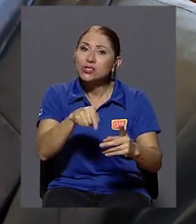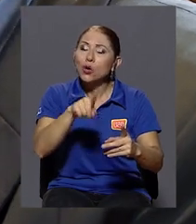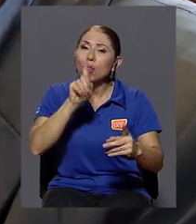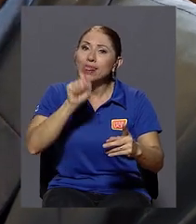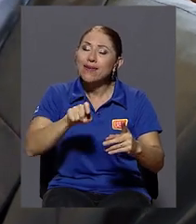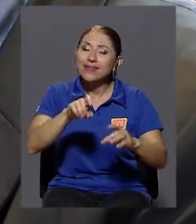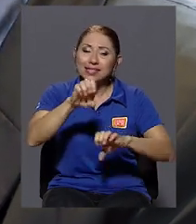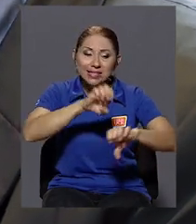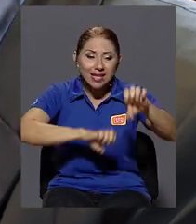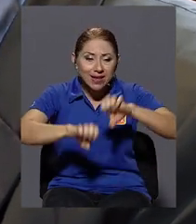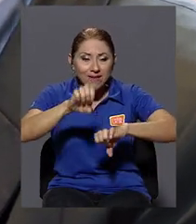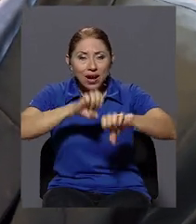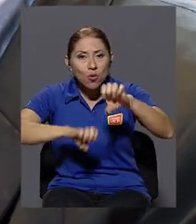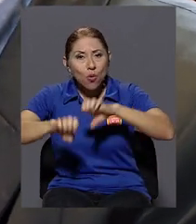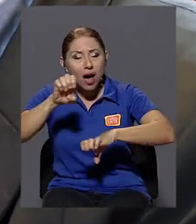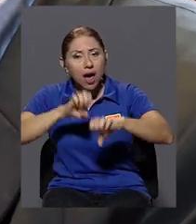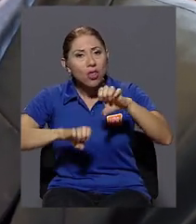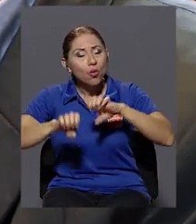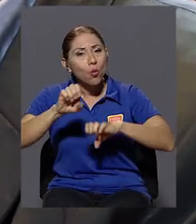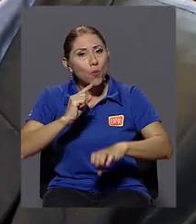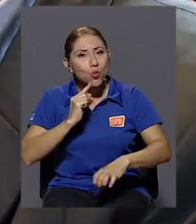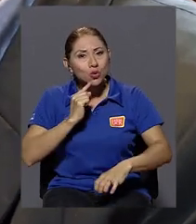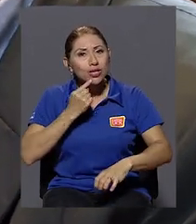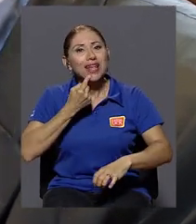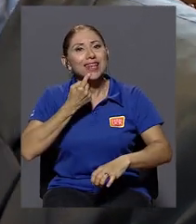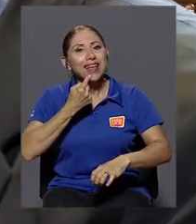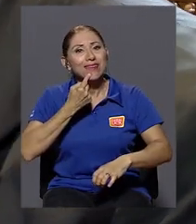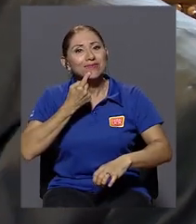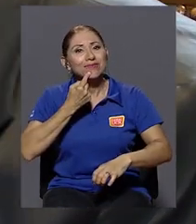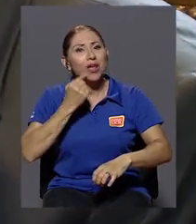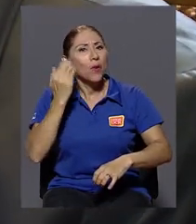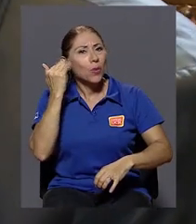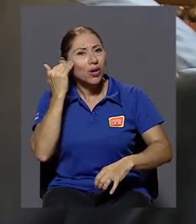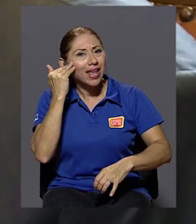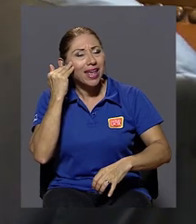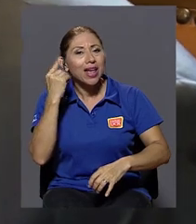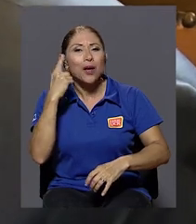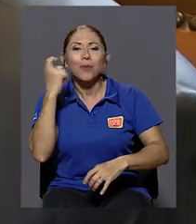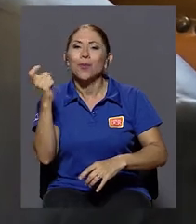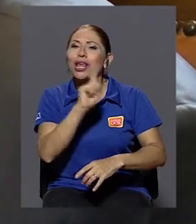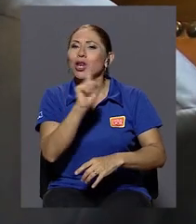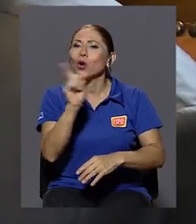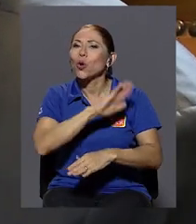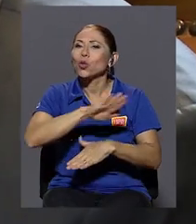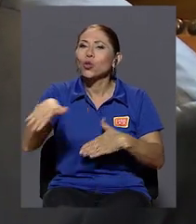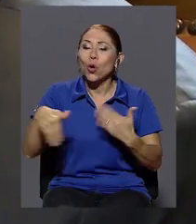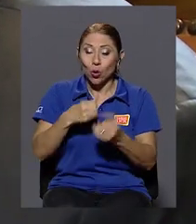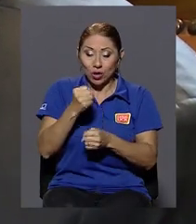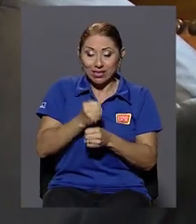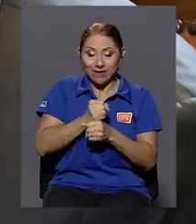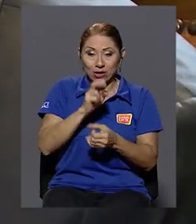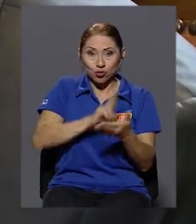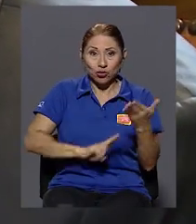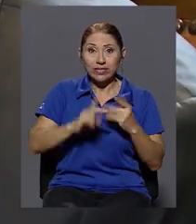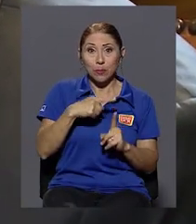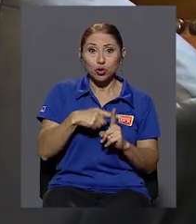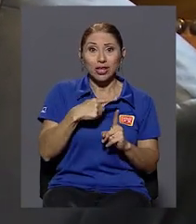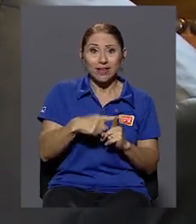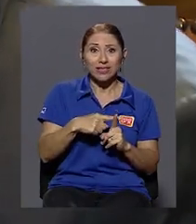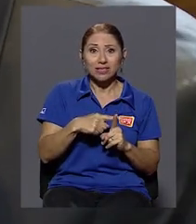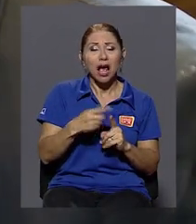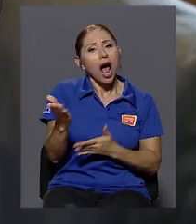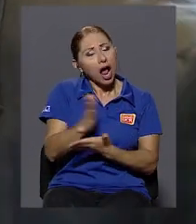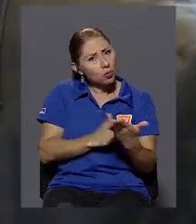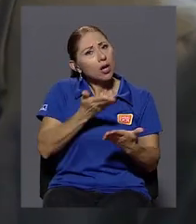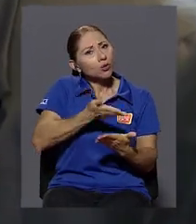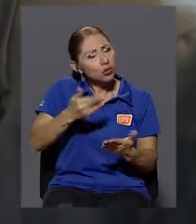y esto tiene que ser evaluado de manera, me parece, muy, muy, muy seria, porque no todas las aportaciones universitarias son